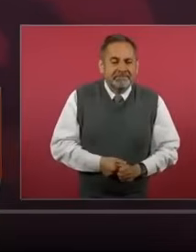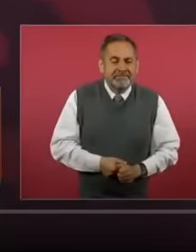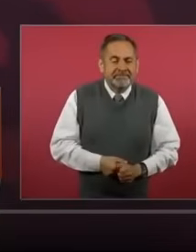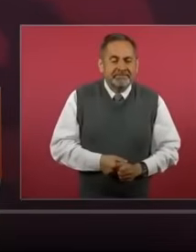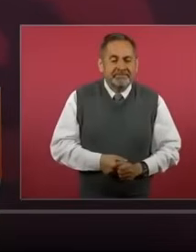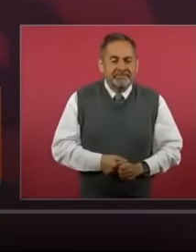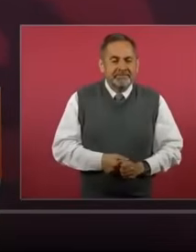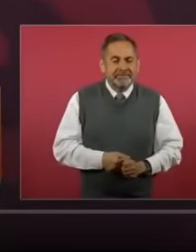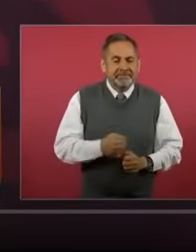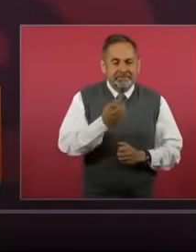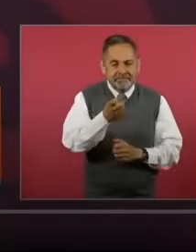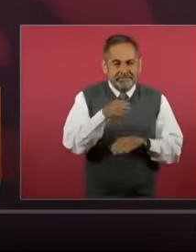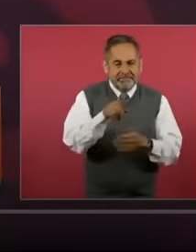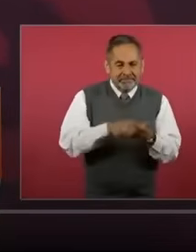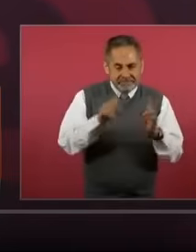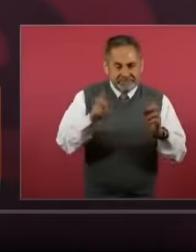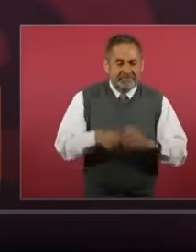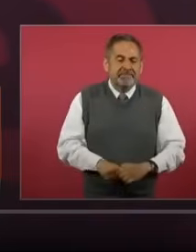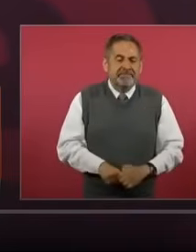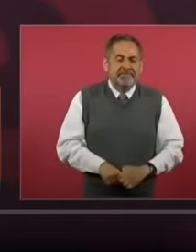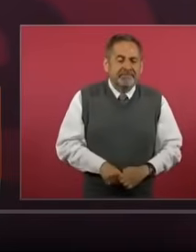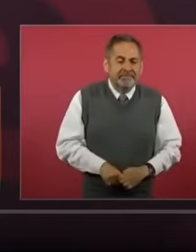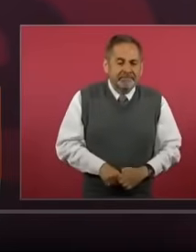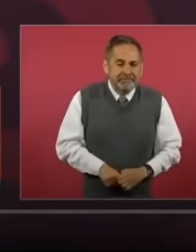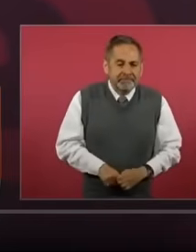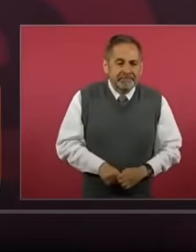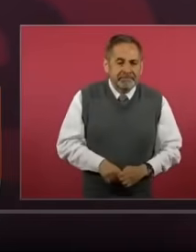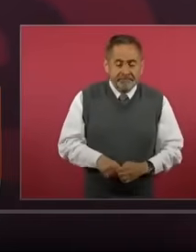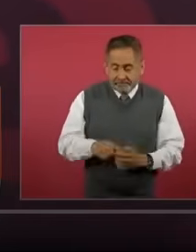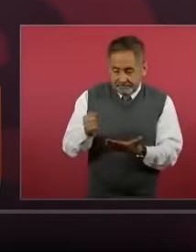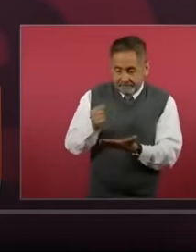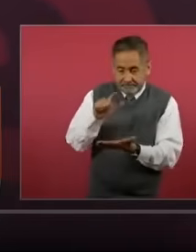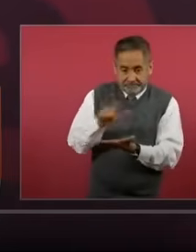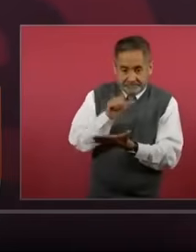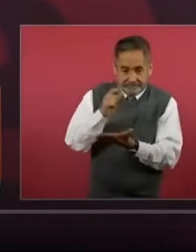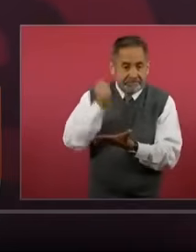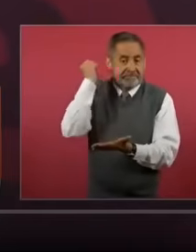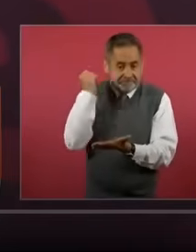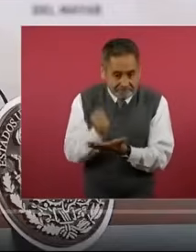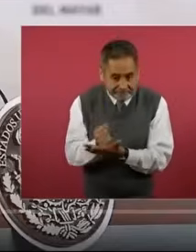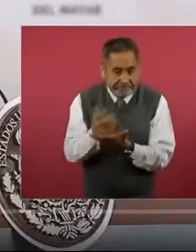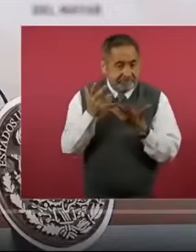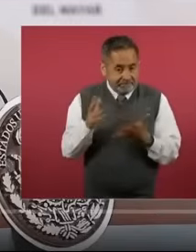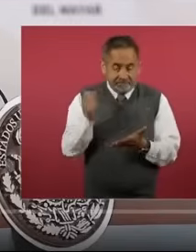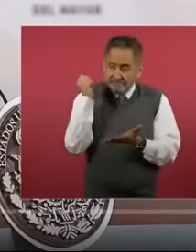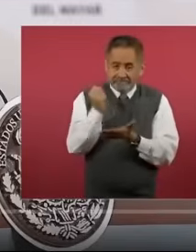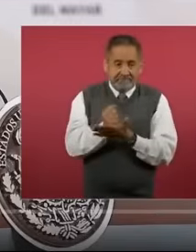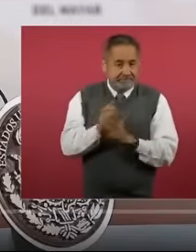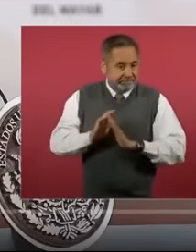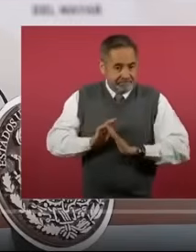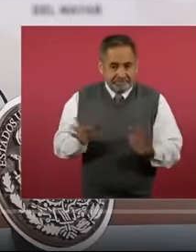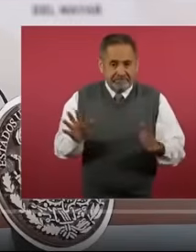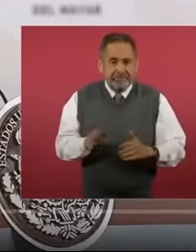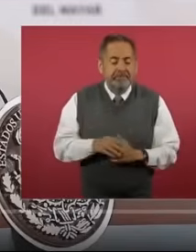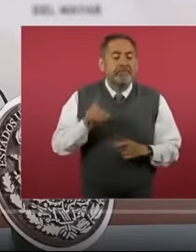nos han dicho constantemente. Bueno, ninis, que ni estudiamos ni trabajamos. Pues ha de ser que el que estudia ni trabaja es